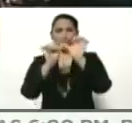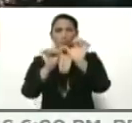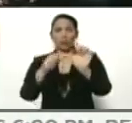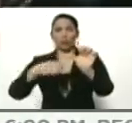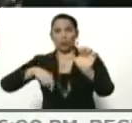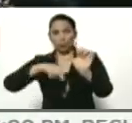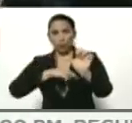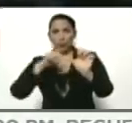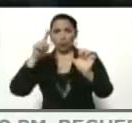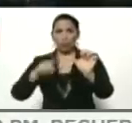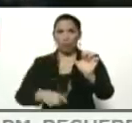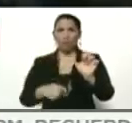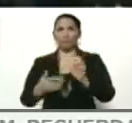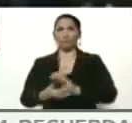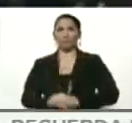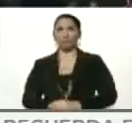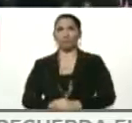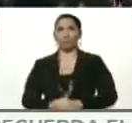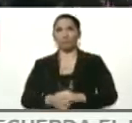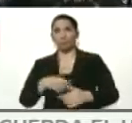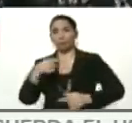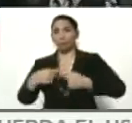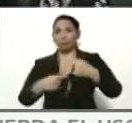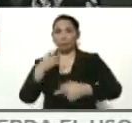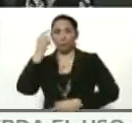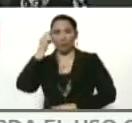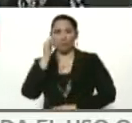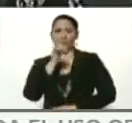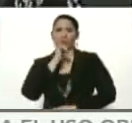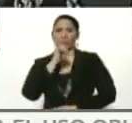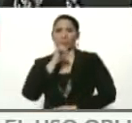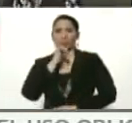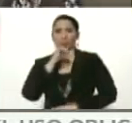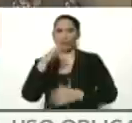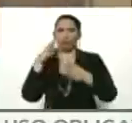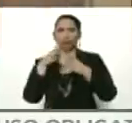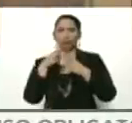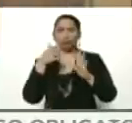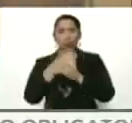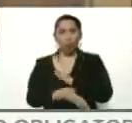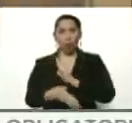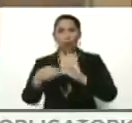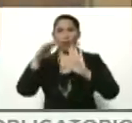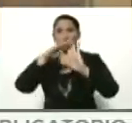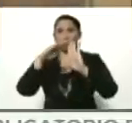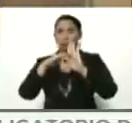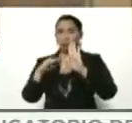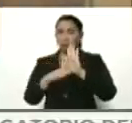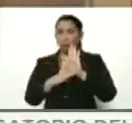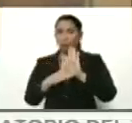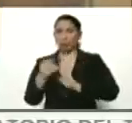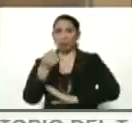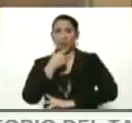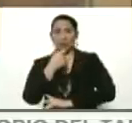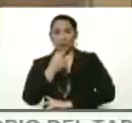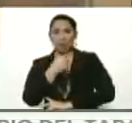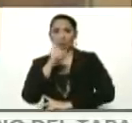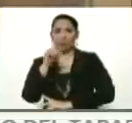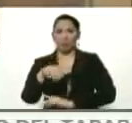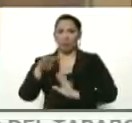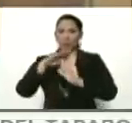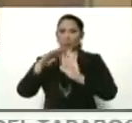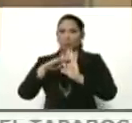Estamos además con canales diarios para información de los protocolos, de los esquemas de tratamiento, los esquemas